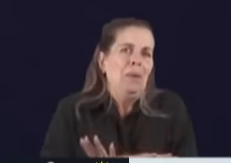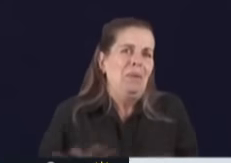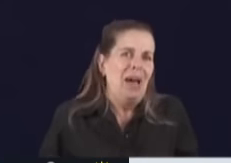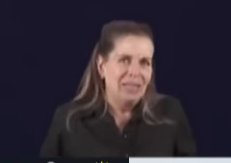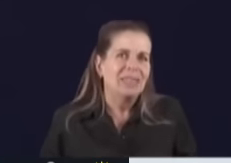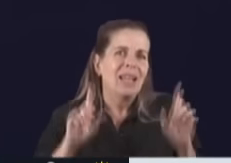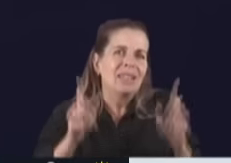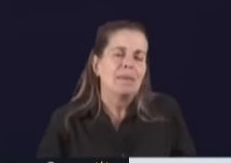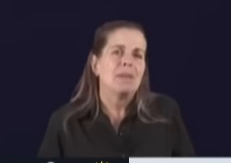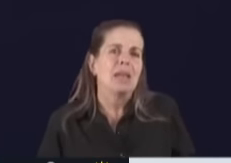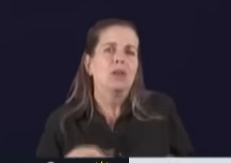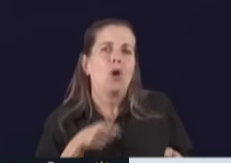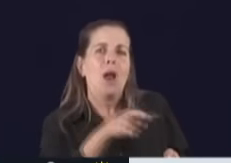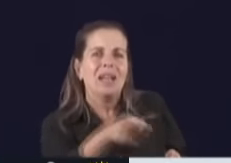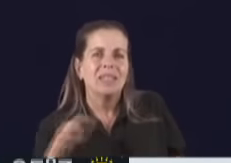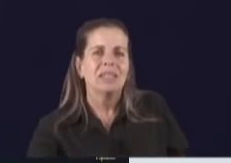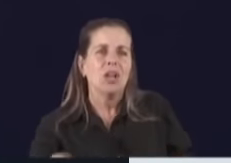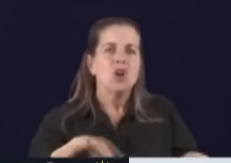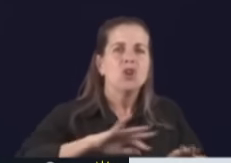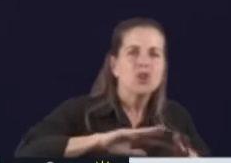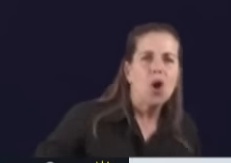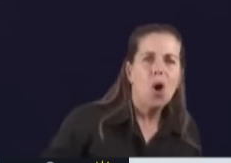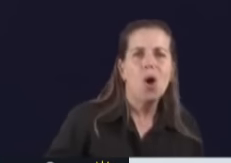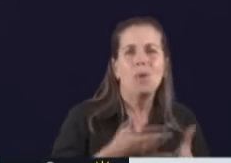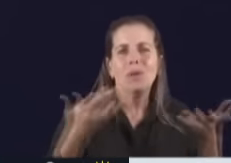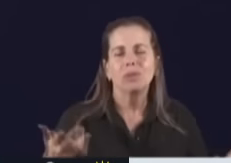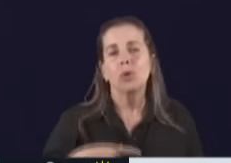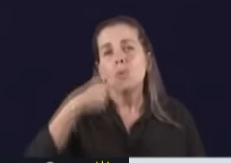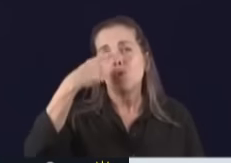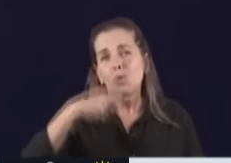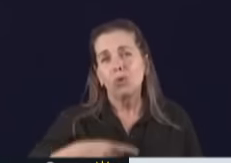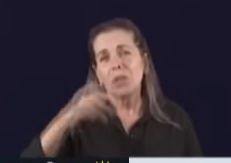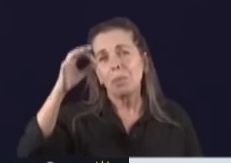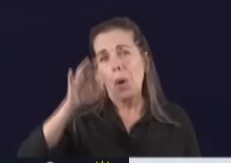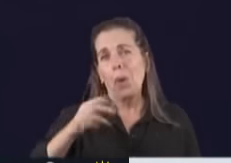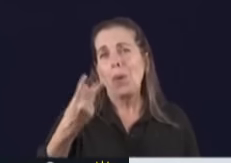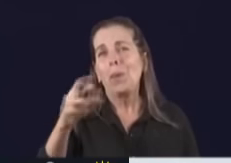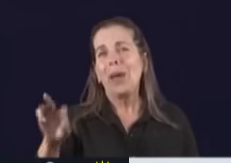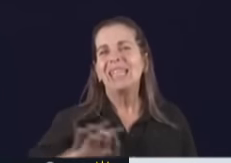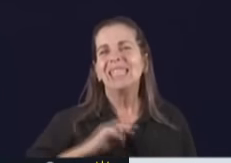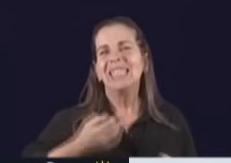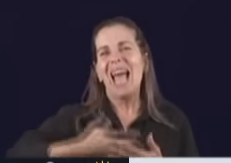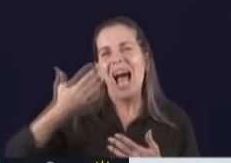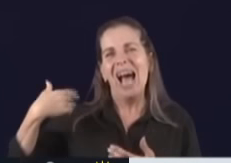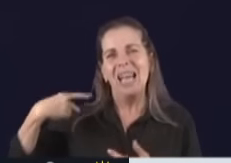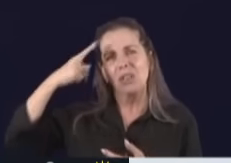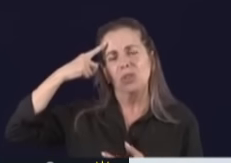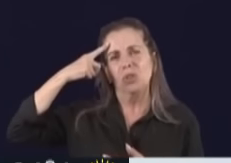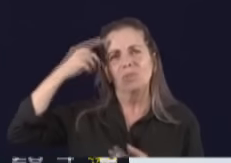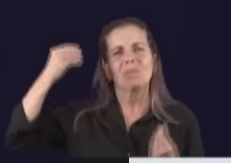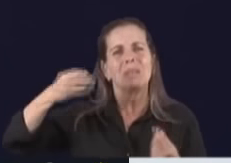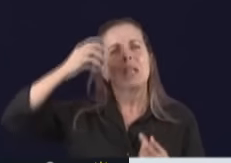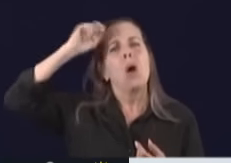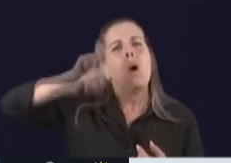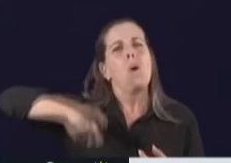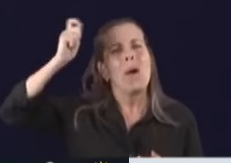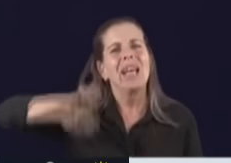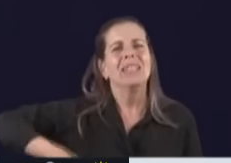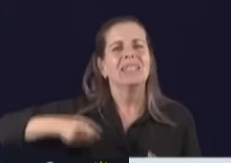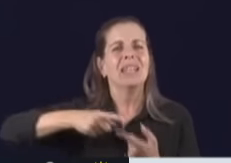de la delincuencia. Las políticas garantistas de los últimos 20 años han hecho de la Argentina un verdadero baño de sangre.